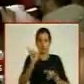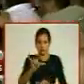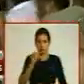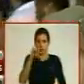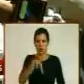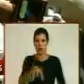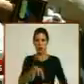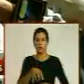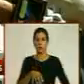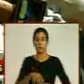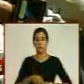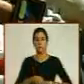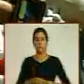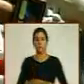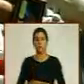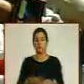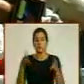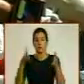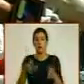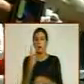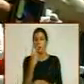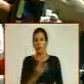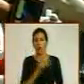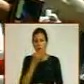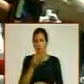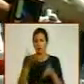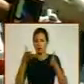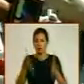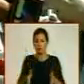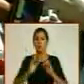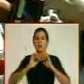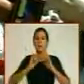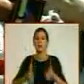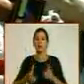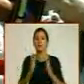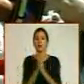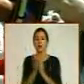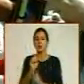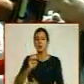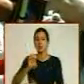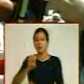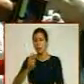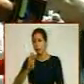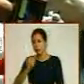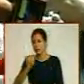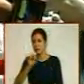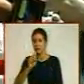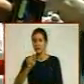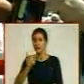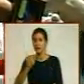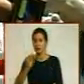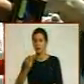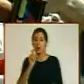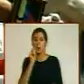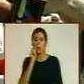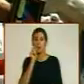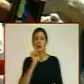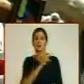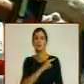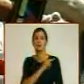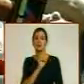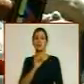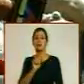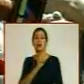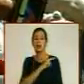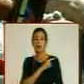entidad. Cristiana Sepultura a las 2 de la tarde en el cementerio de San Sebastián en La Concepción, al sargento Atencio, a